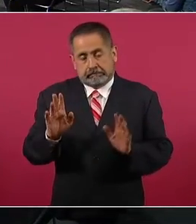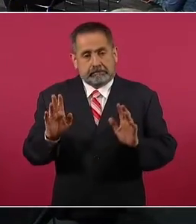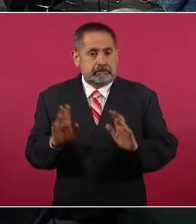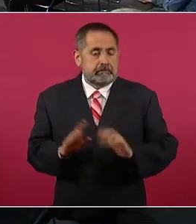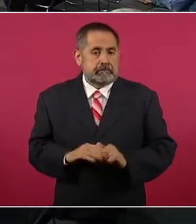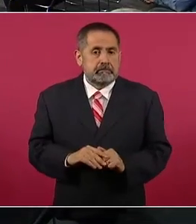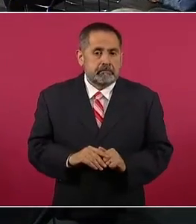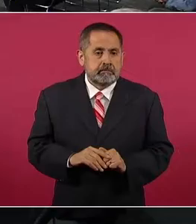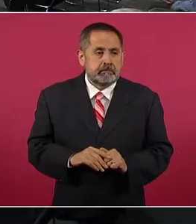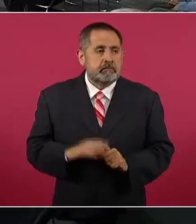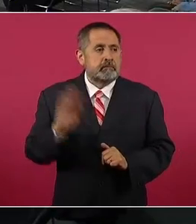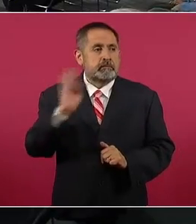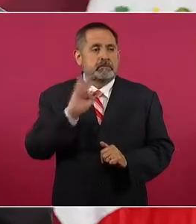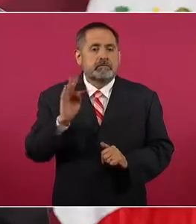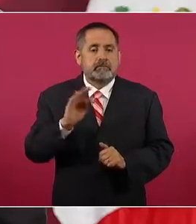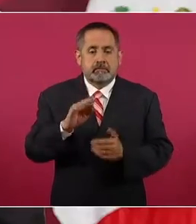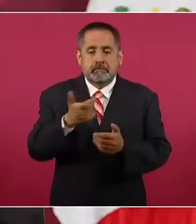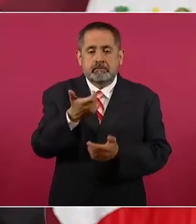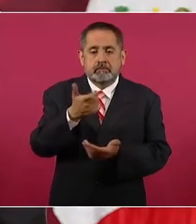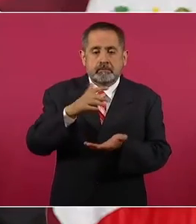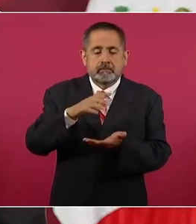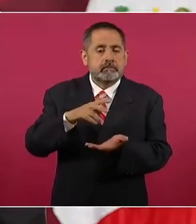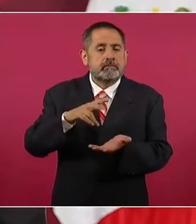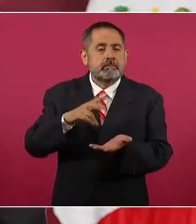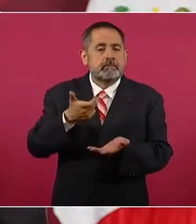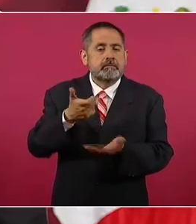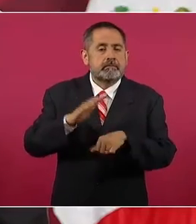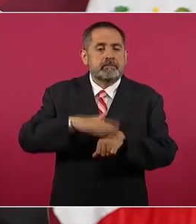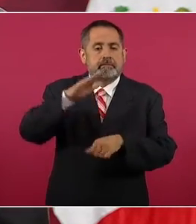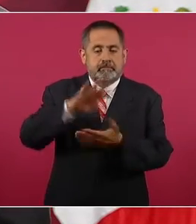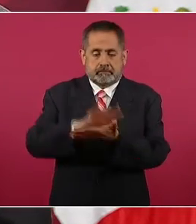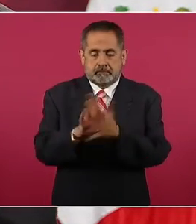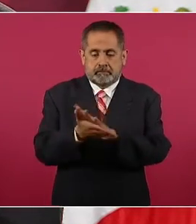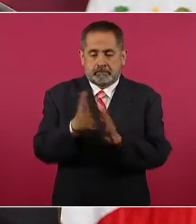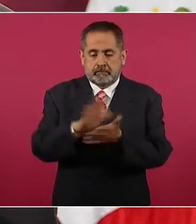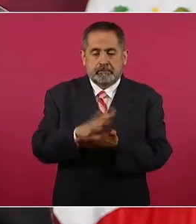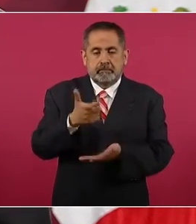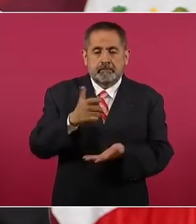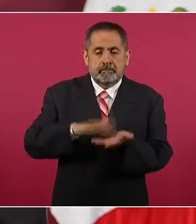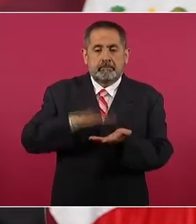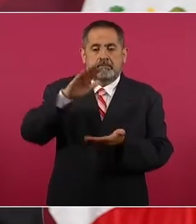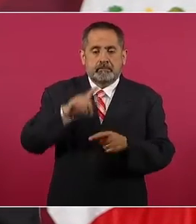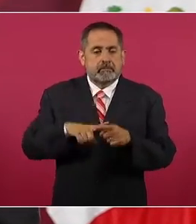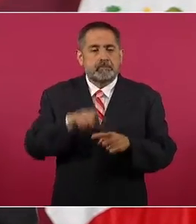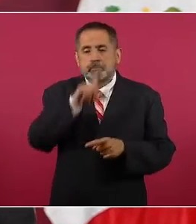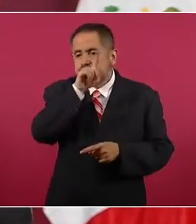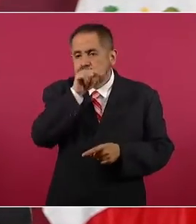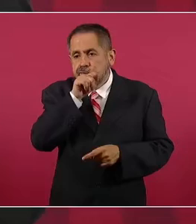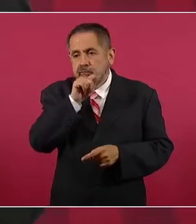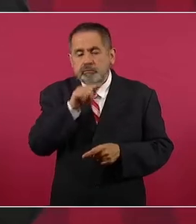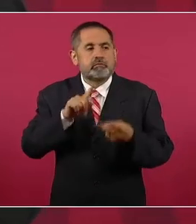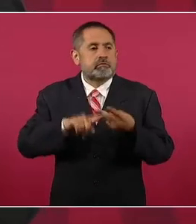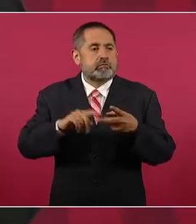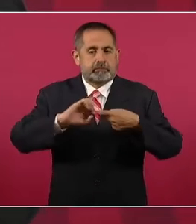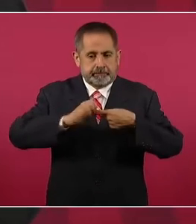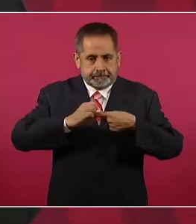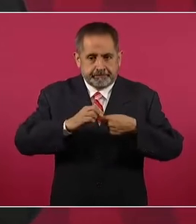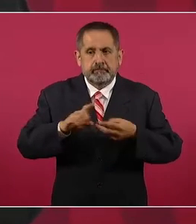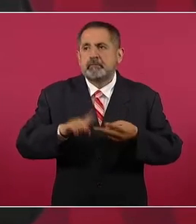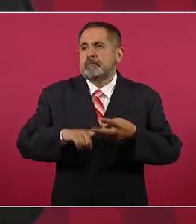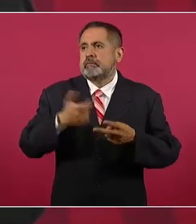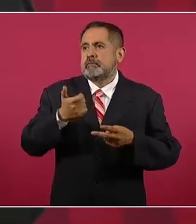Si aumenta el precio de la tortilla, si aumenta el precio del pollo, si aumenta el precio del frijol, si aumenta el